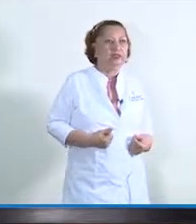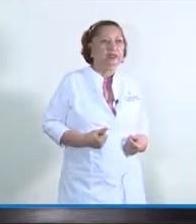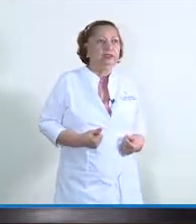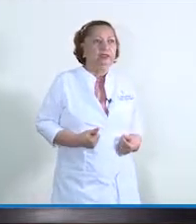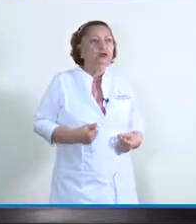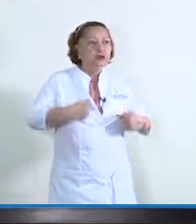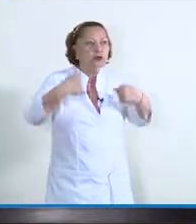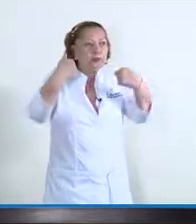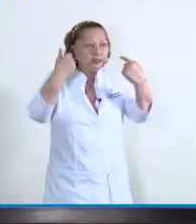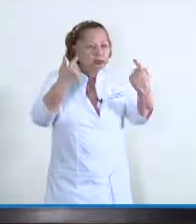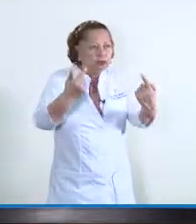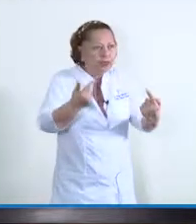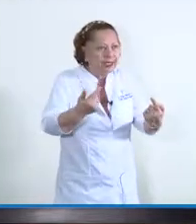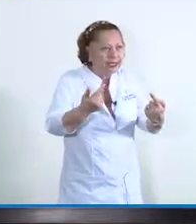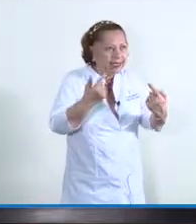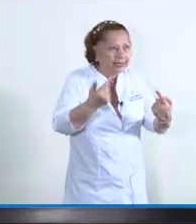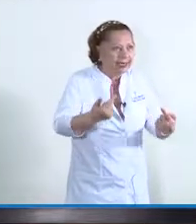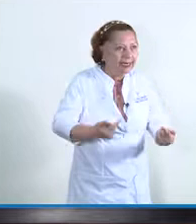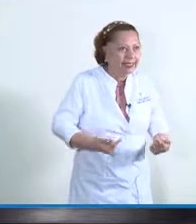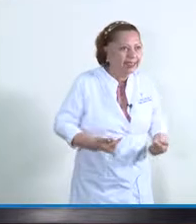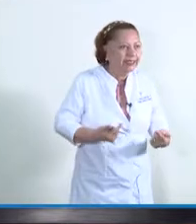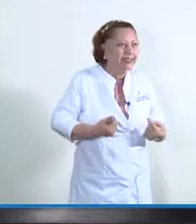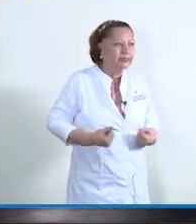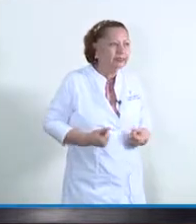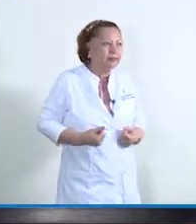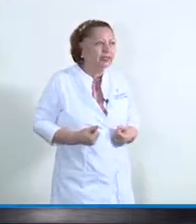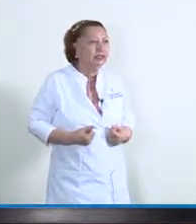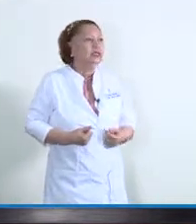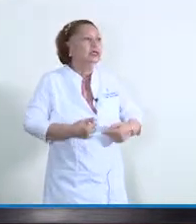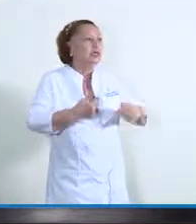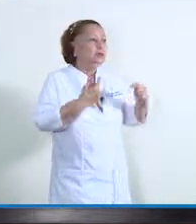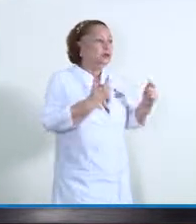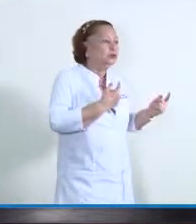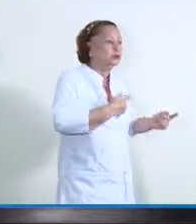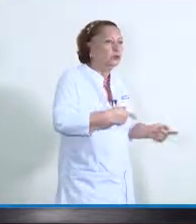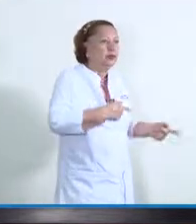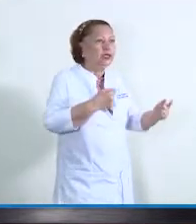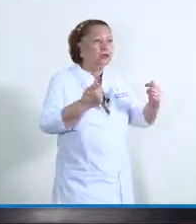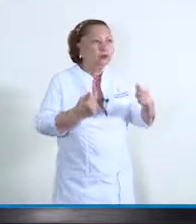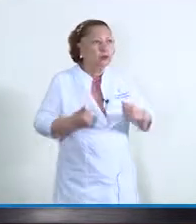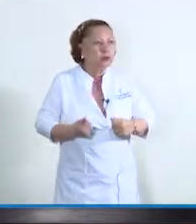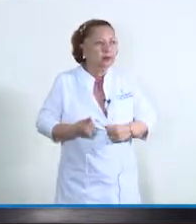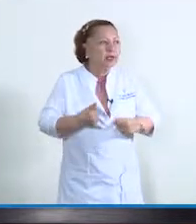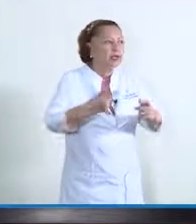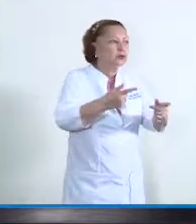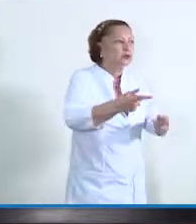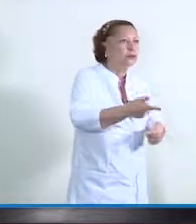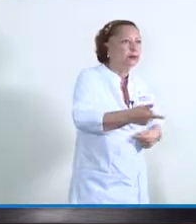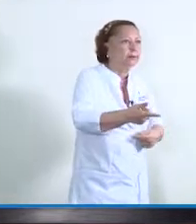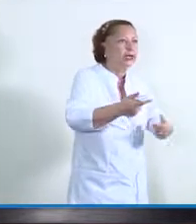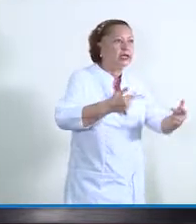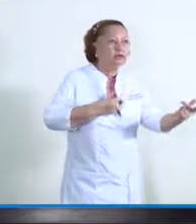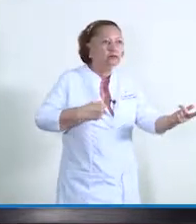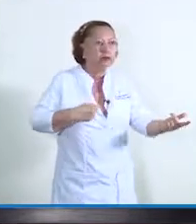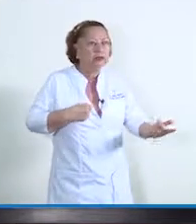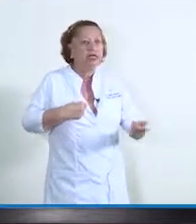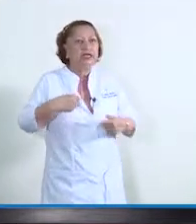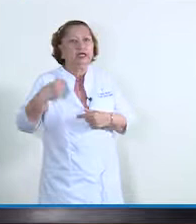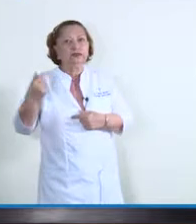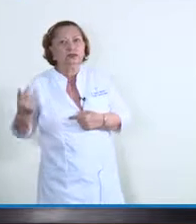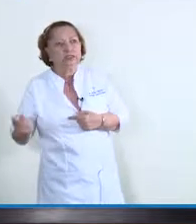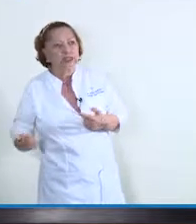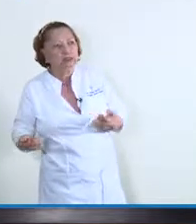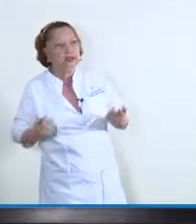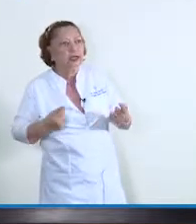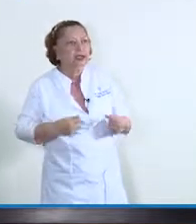trauma, no pasó la tragedia directamente, pero su hermano, su mamá, su papá, su